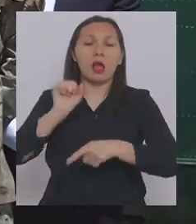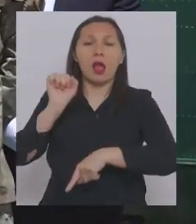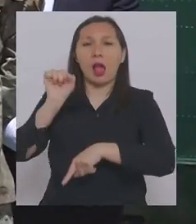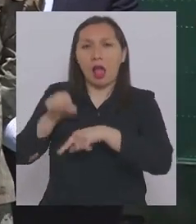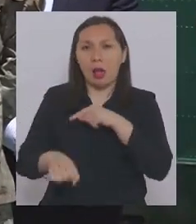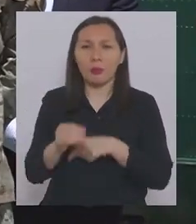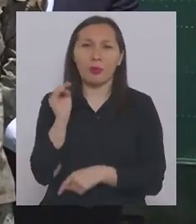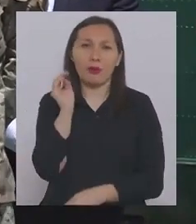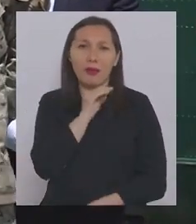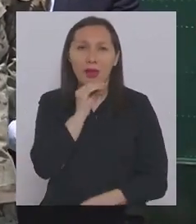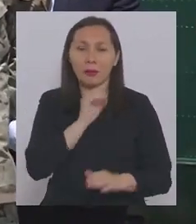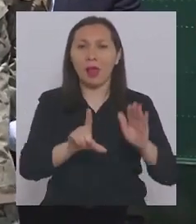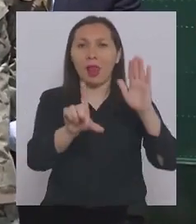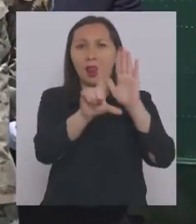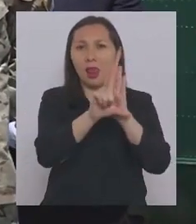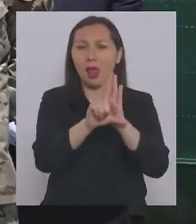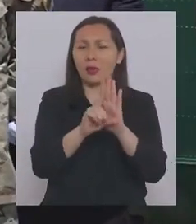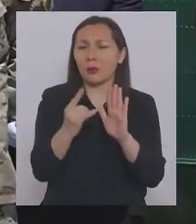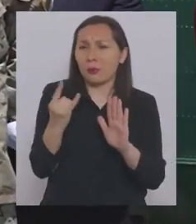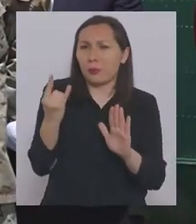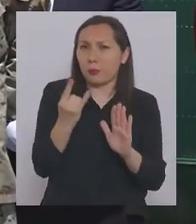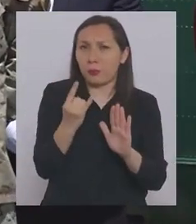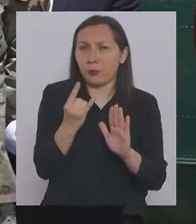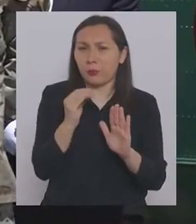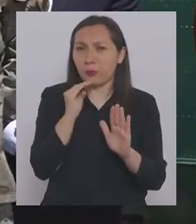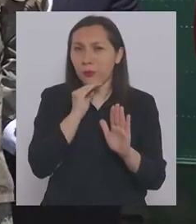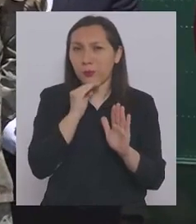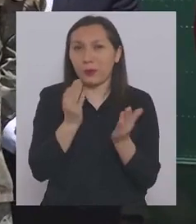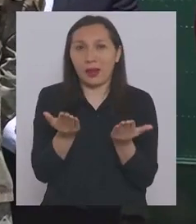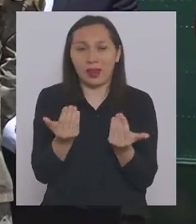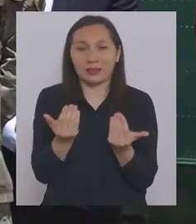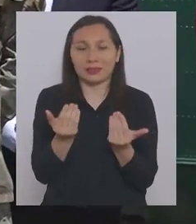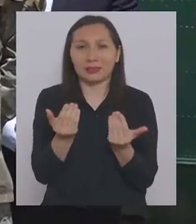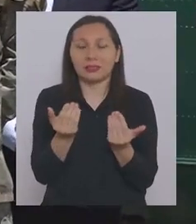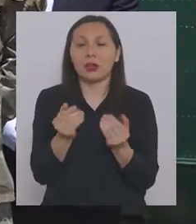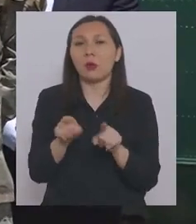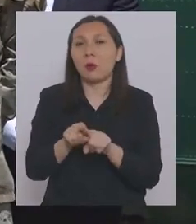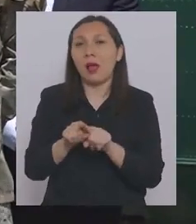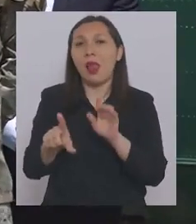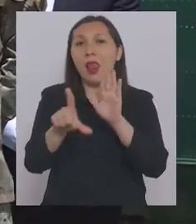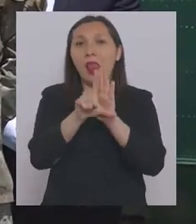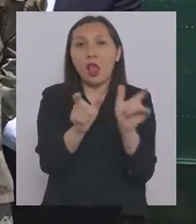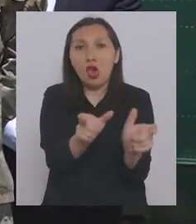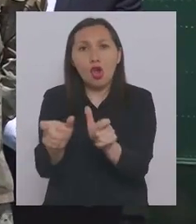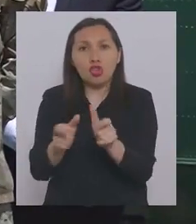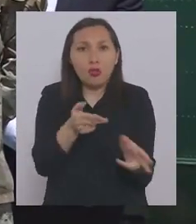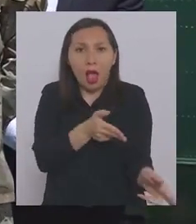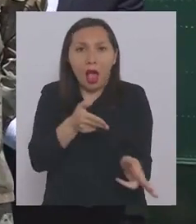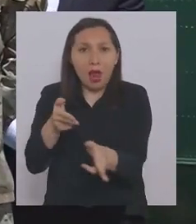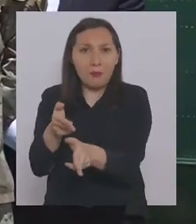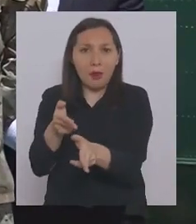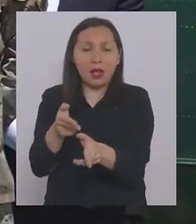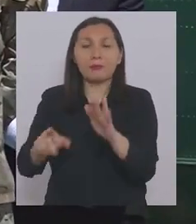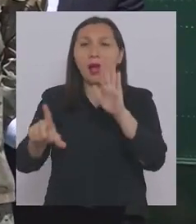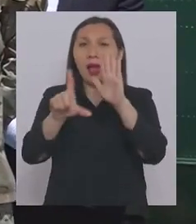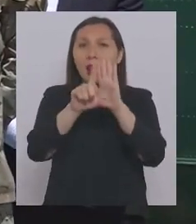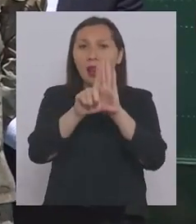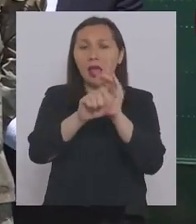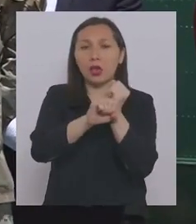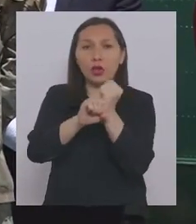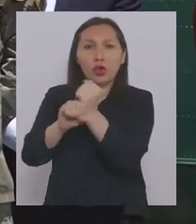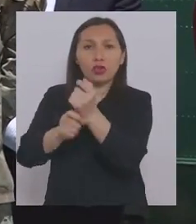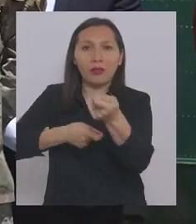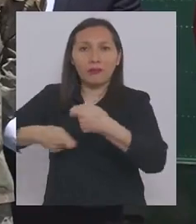con velocidad leyes tan urgentes y tan necesarias como la Ley de Control de Armas, como las leyes contra